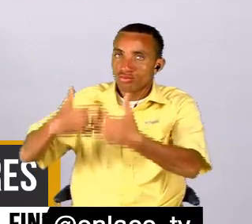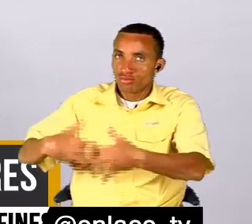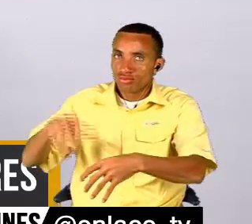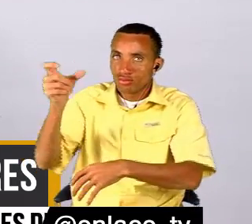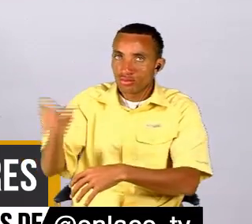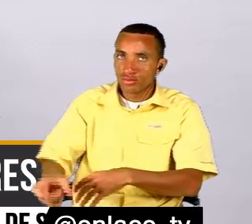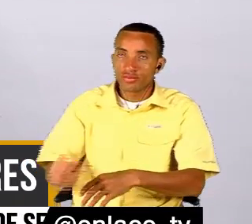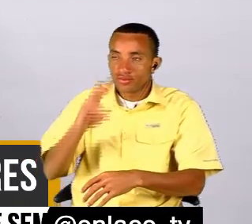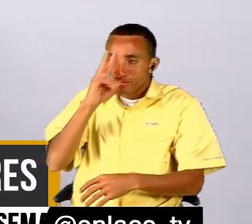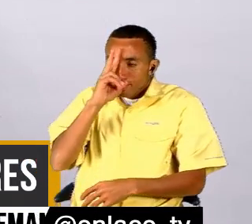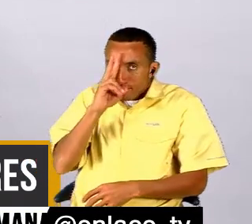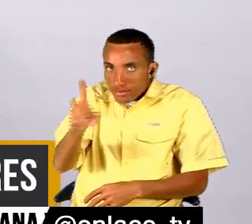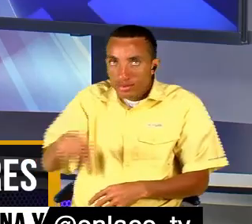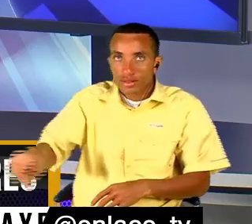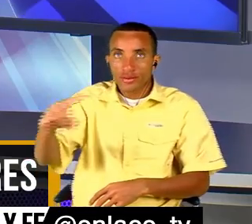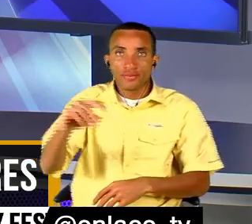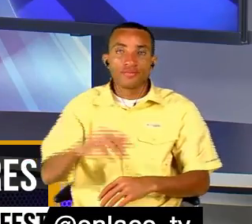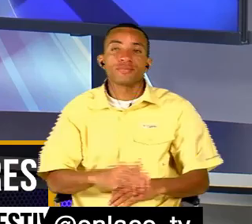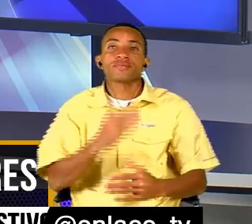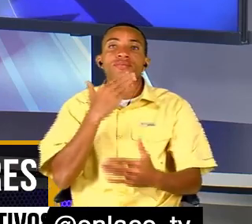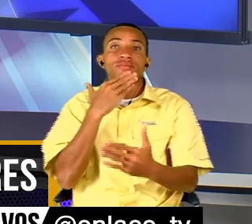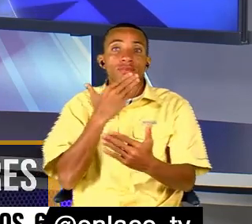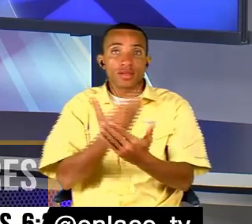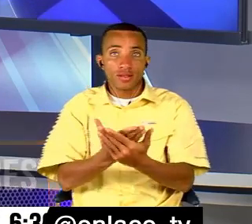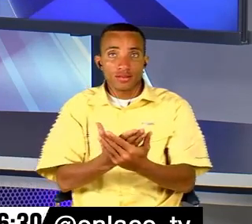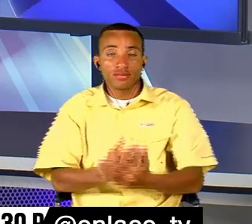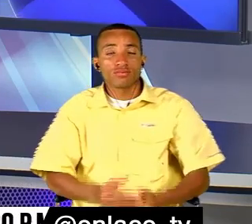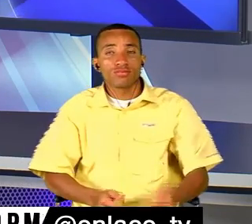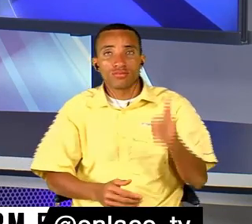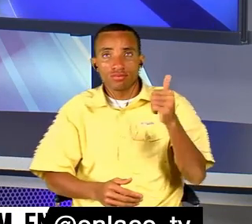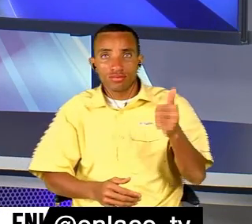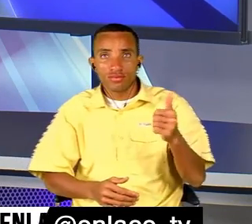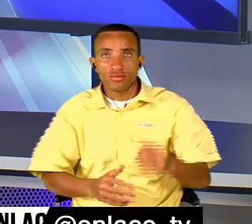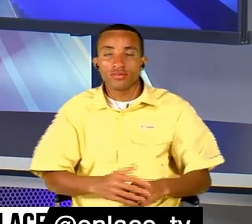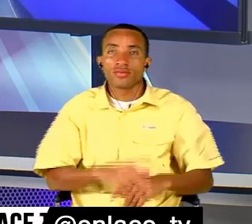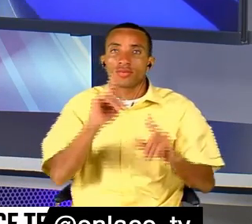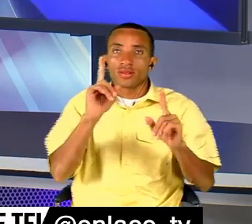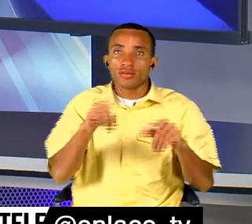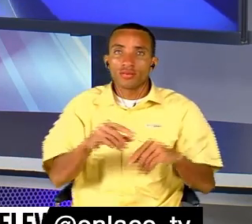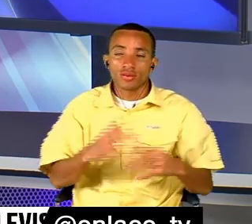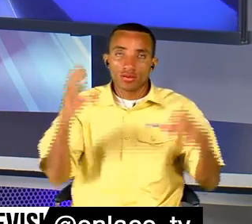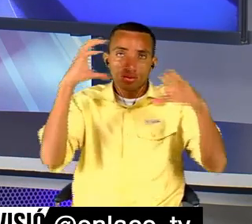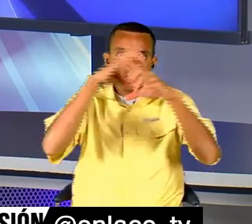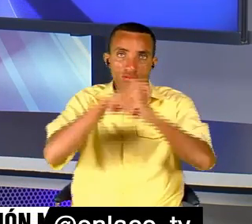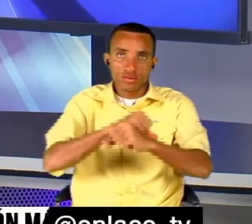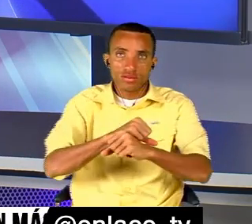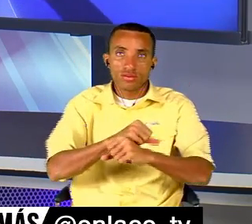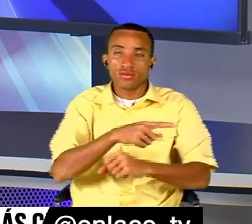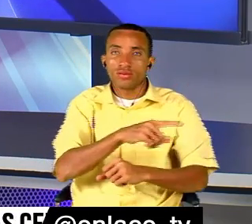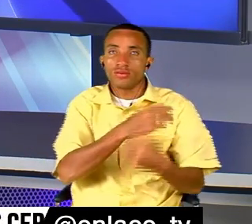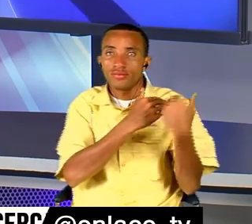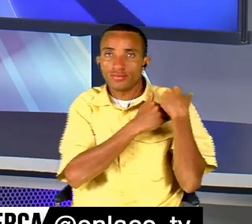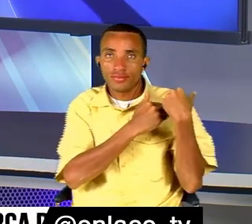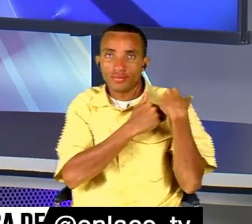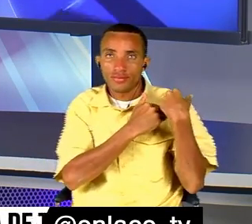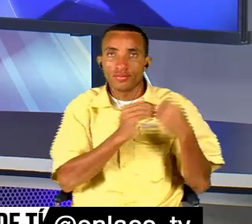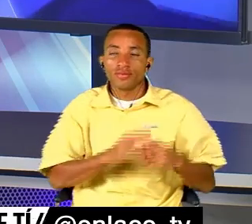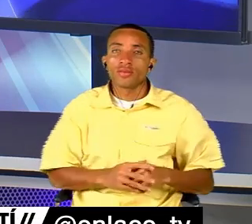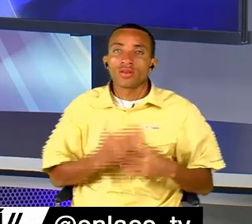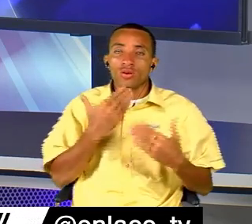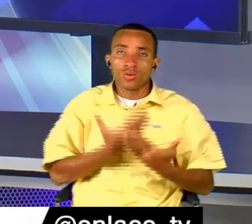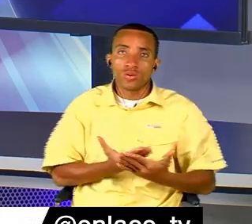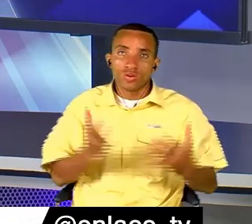es un honor a ellos. Gracias, señor Jorge Padilla, quien hace parte de esta vital noche para los empresarios de nuestra ciudad, una noche